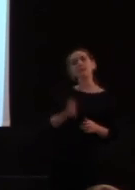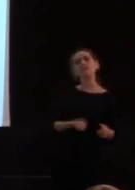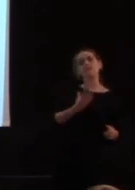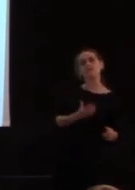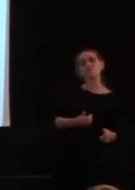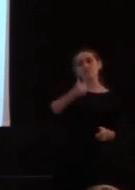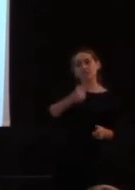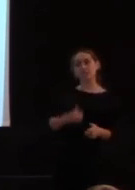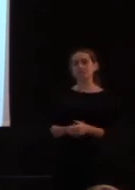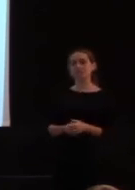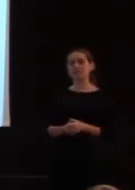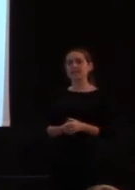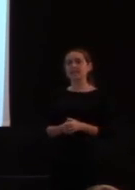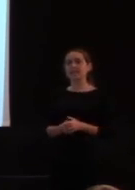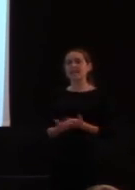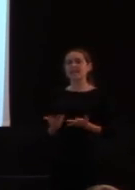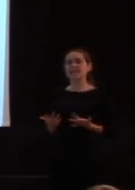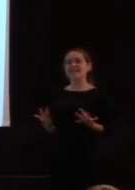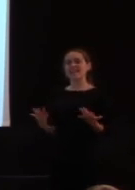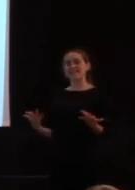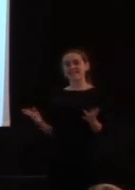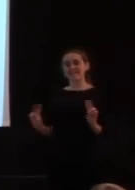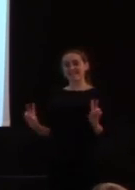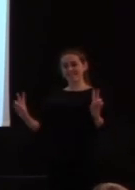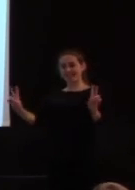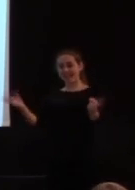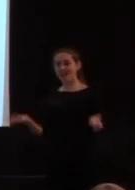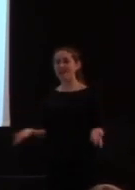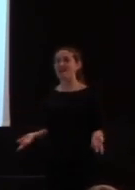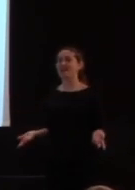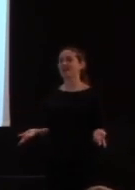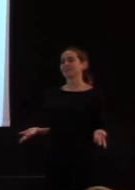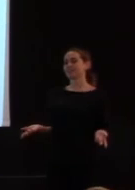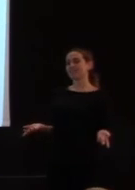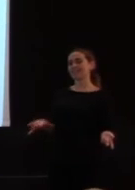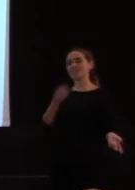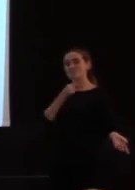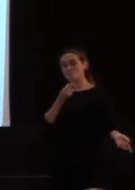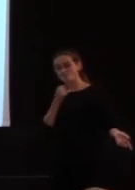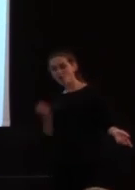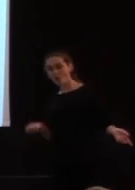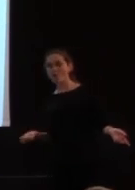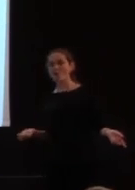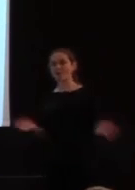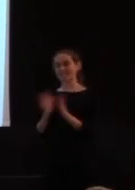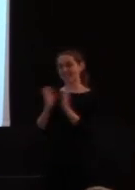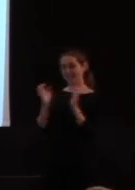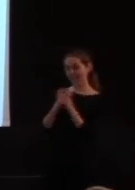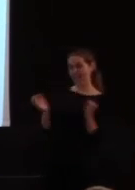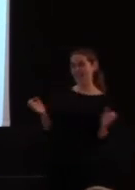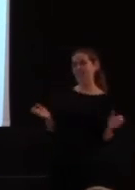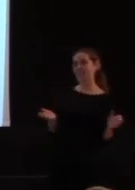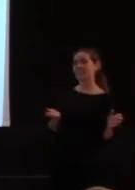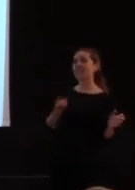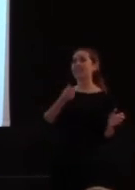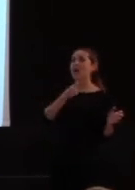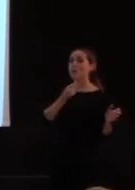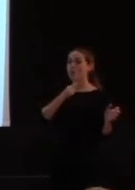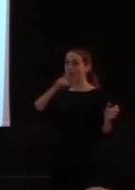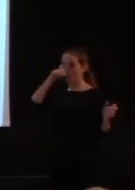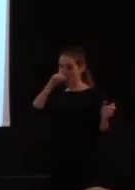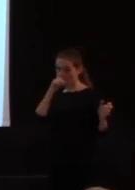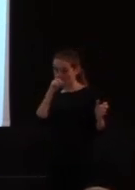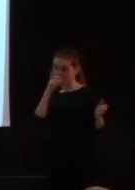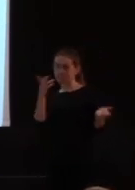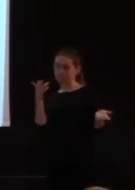grado de energía y entusiasmo, sentido del humor. Este sentido del humor, digamos, blanco, ¿eh? También, sin